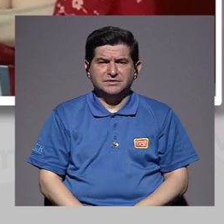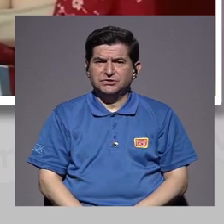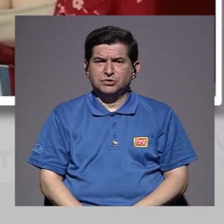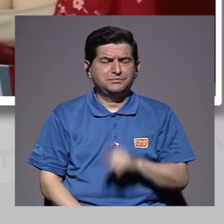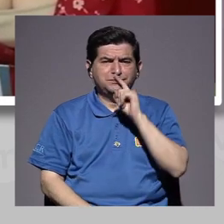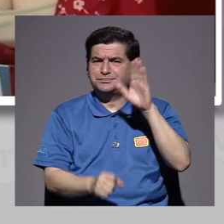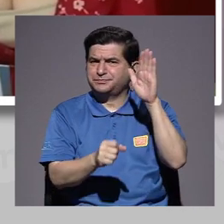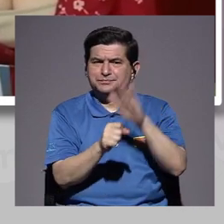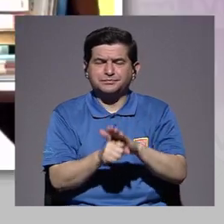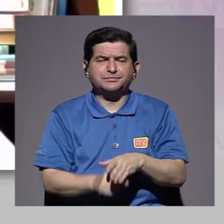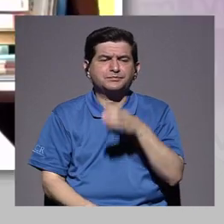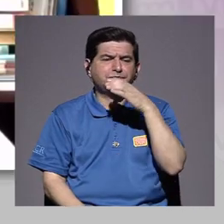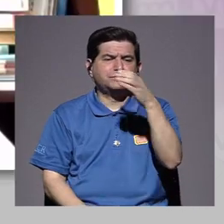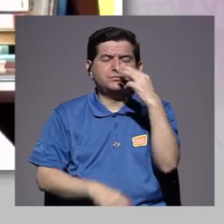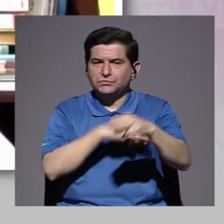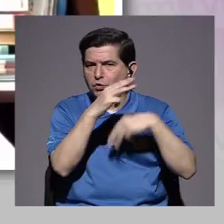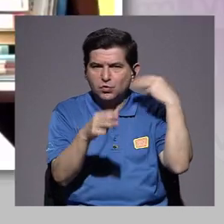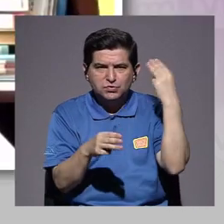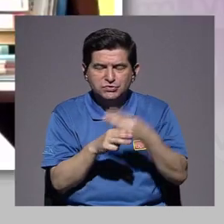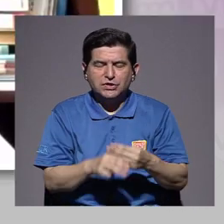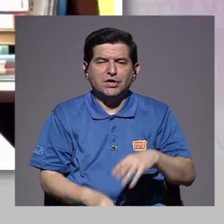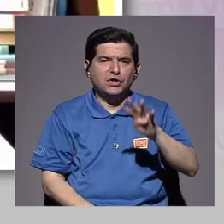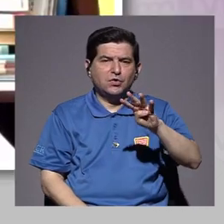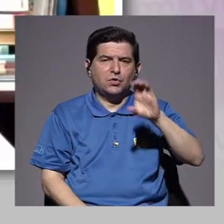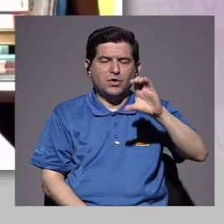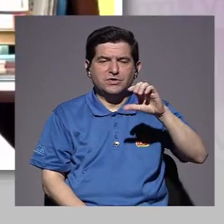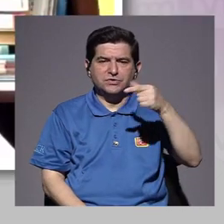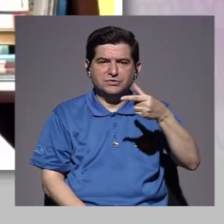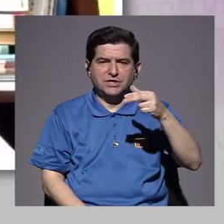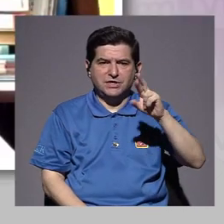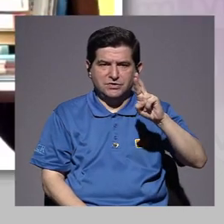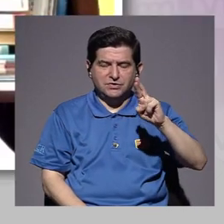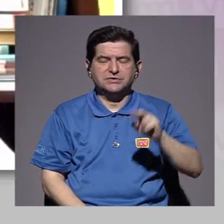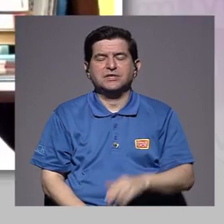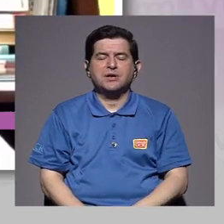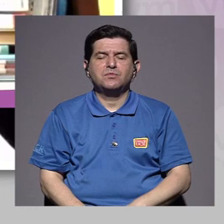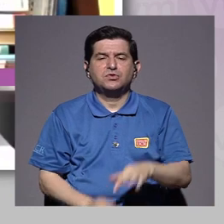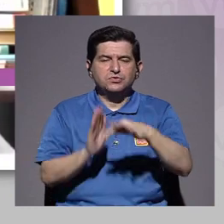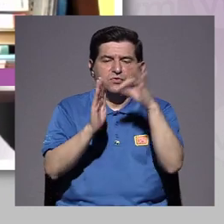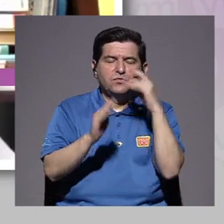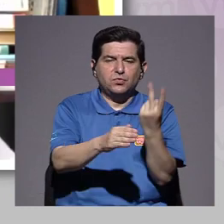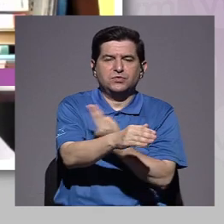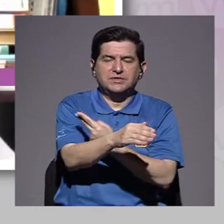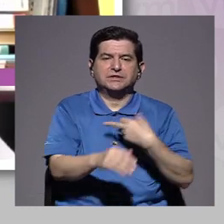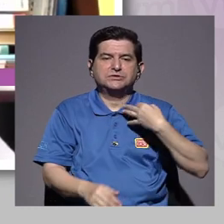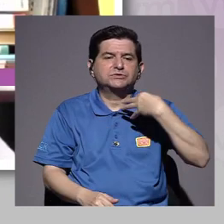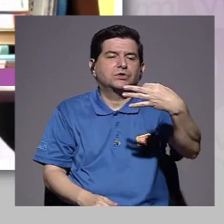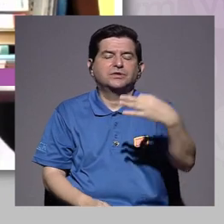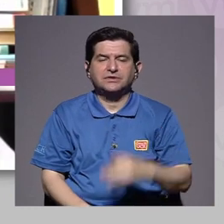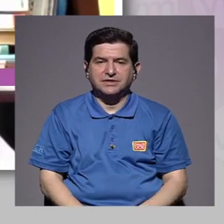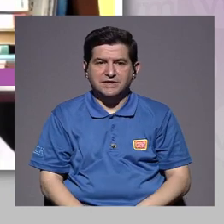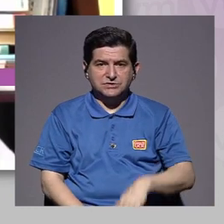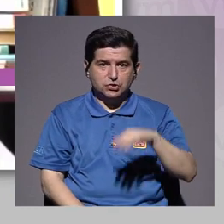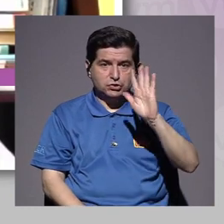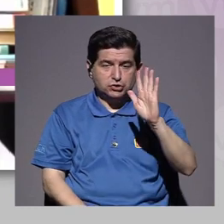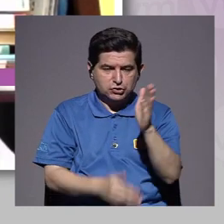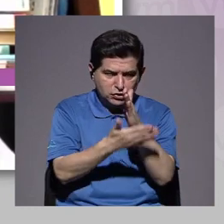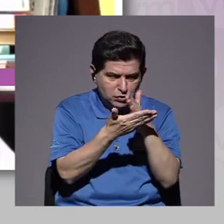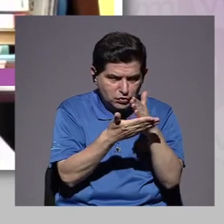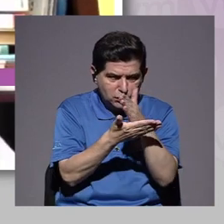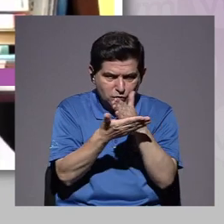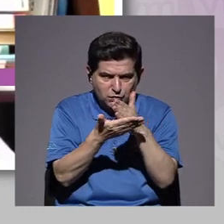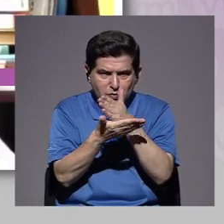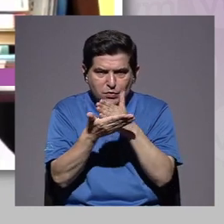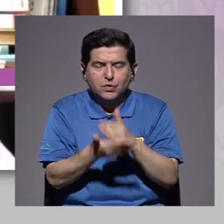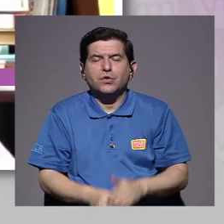alcanza la recomendación mundial de 400 gramos de frutas y vegetales al día. Estamos hablando de 5 porciones entre